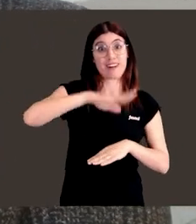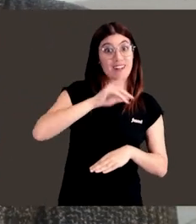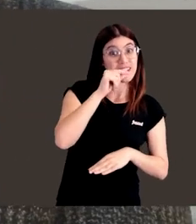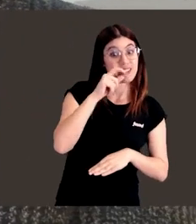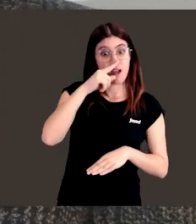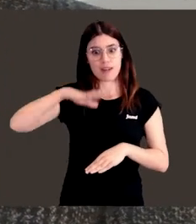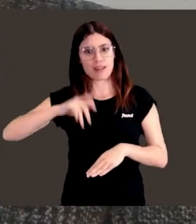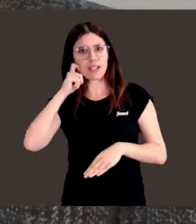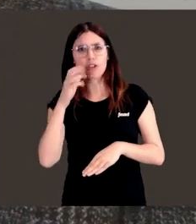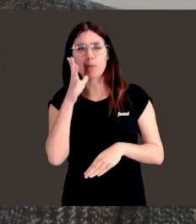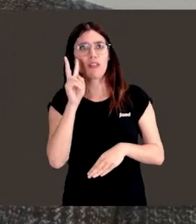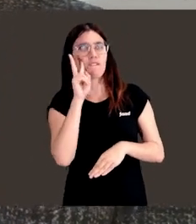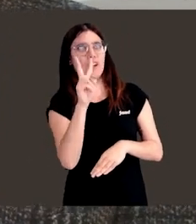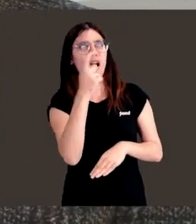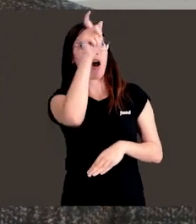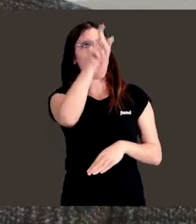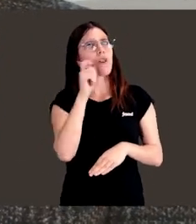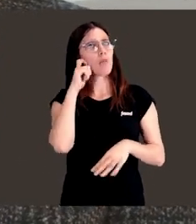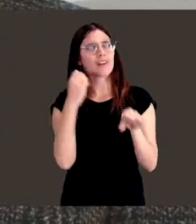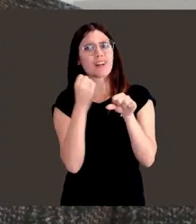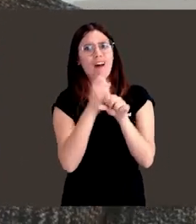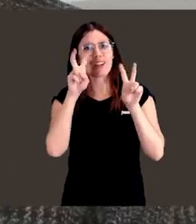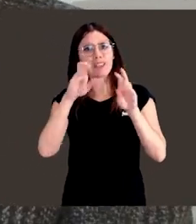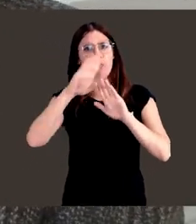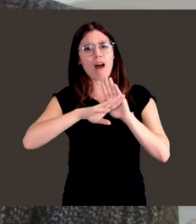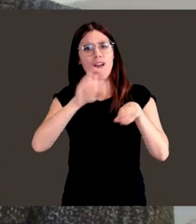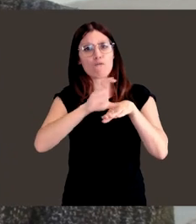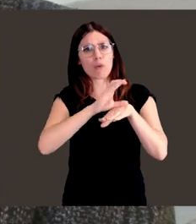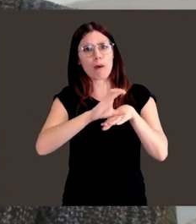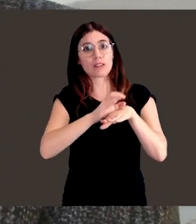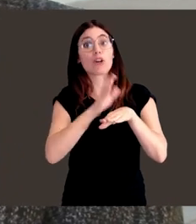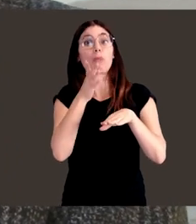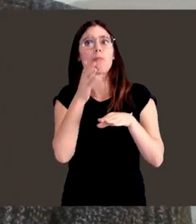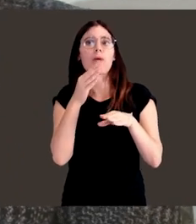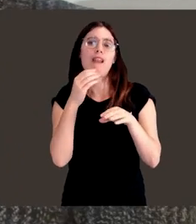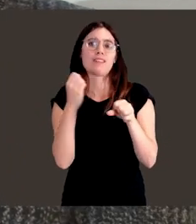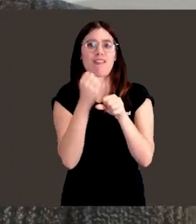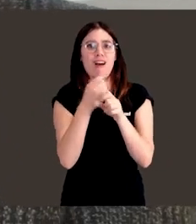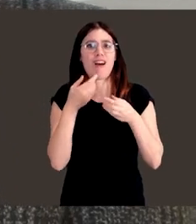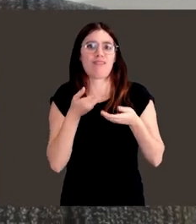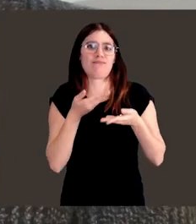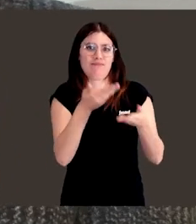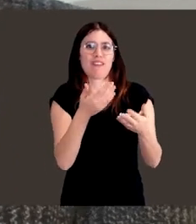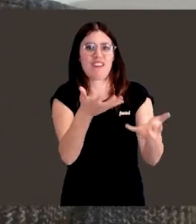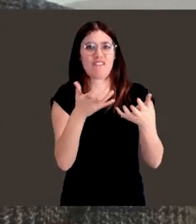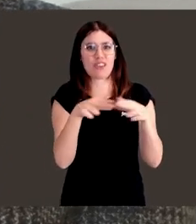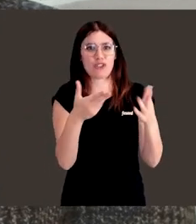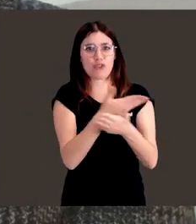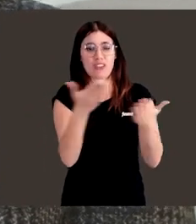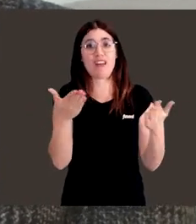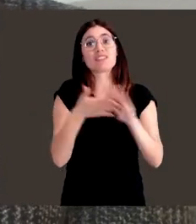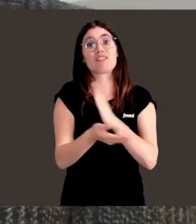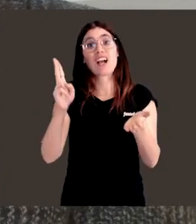un niño pueden ver que hay una mujer que se dedica a la informática y que hace cosas en beneficio de la sociedad y primero estamos rompiendo estereotipos de